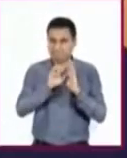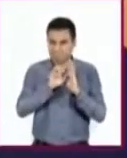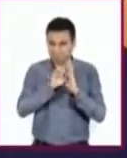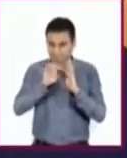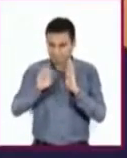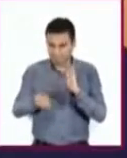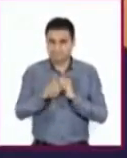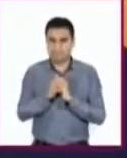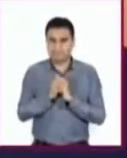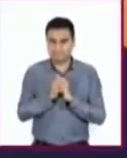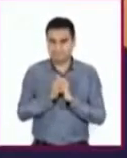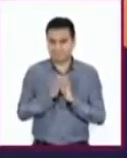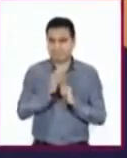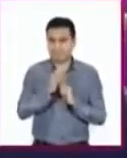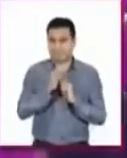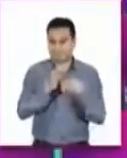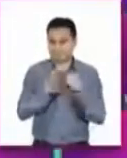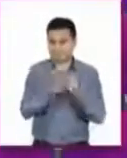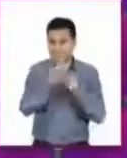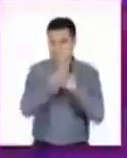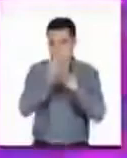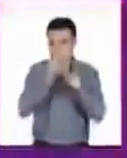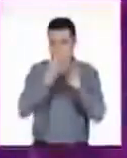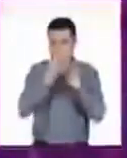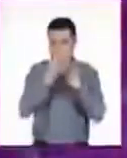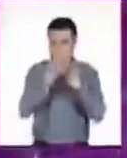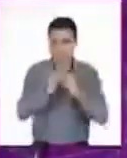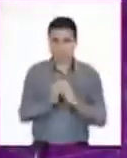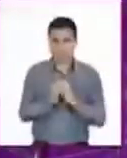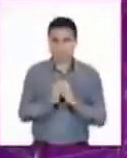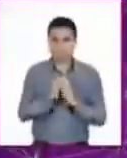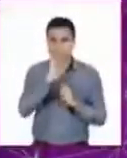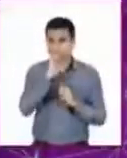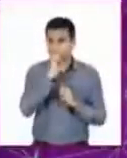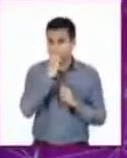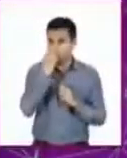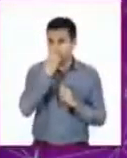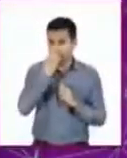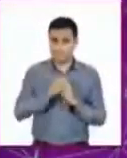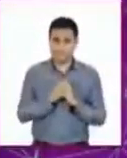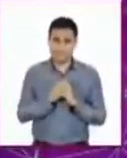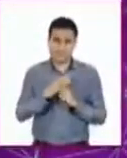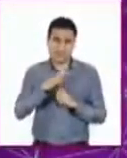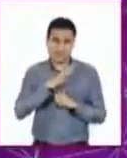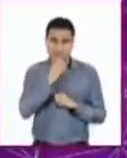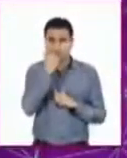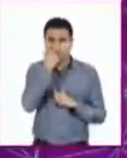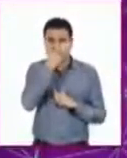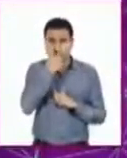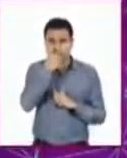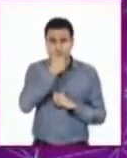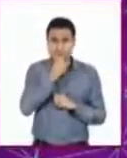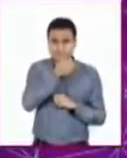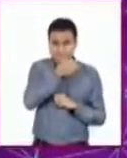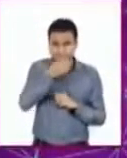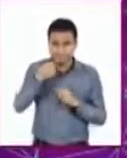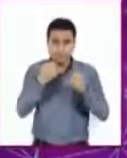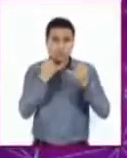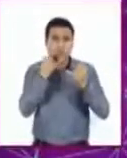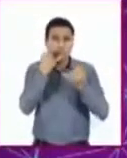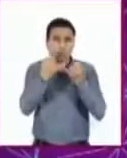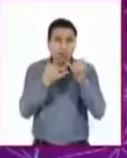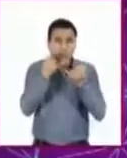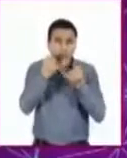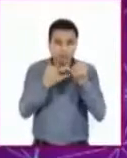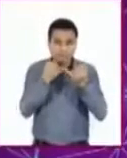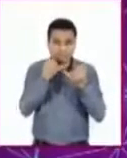que resolvamos la siguiente situación. En una escuela, los alumnos organizaron un juego especial de fútbol